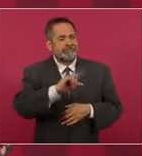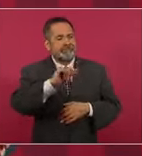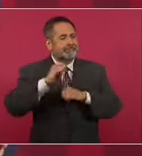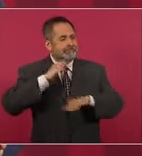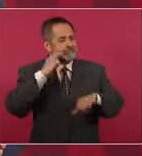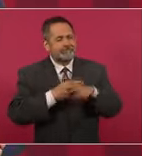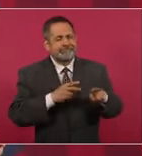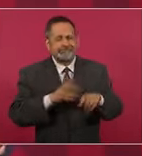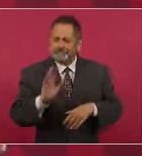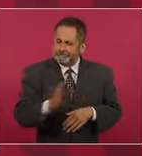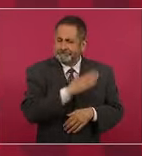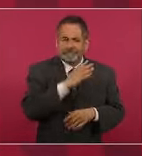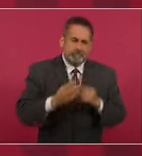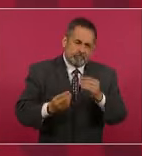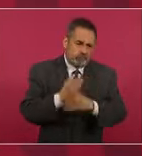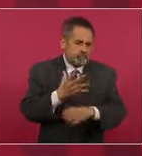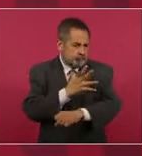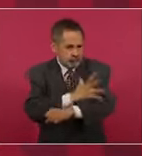honestas,